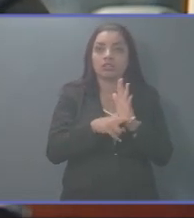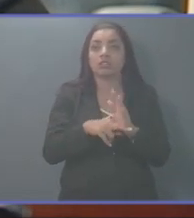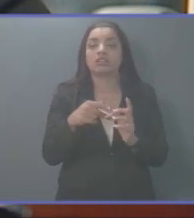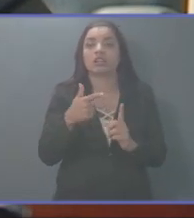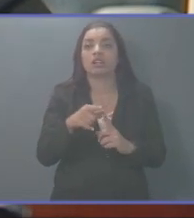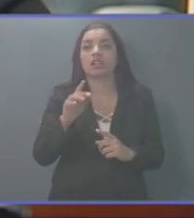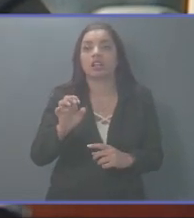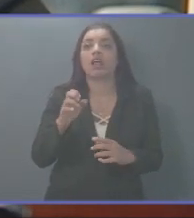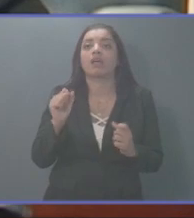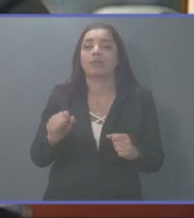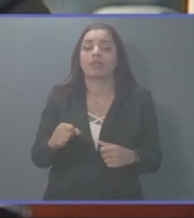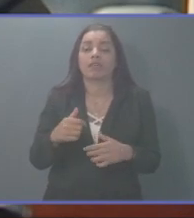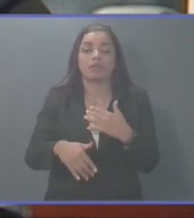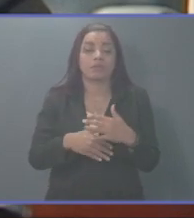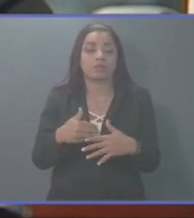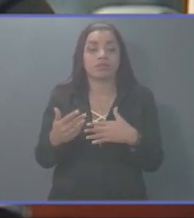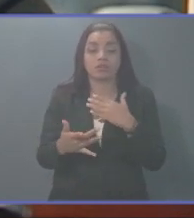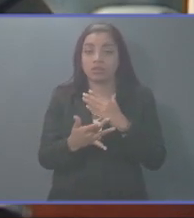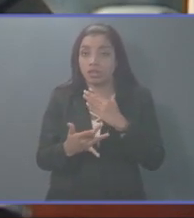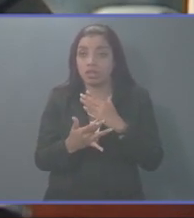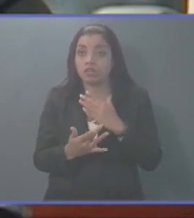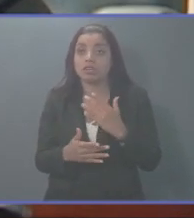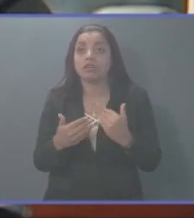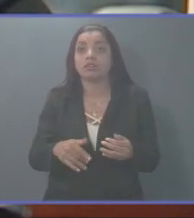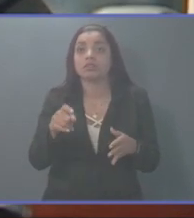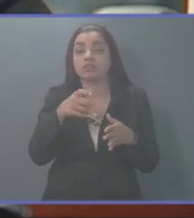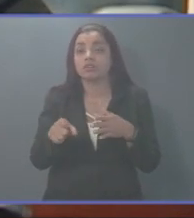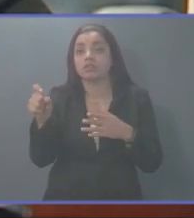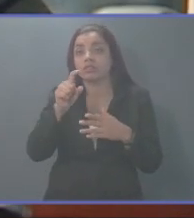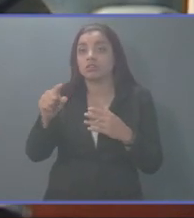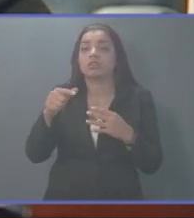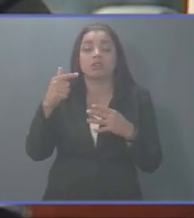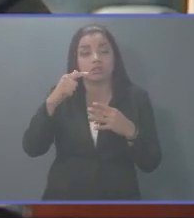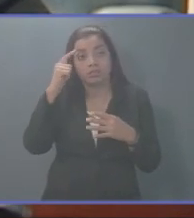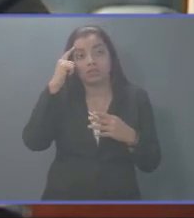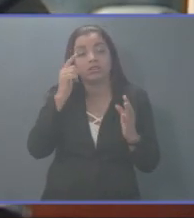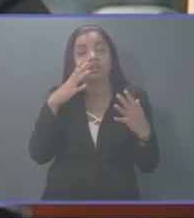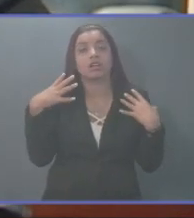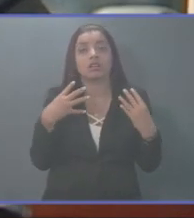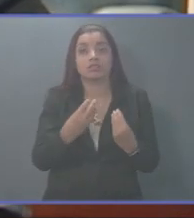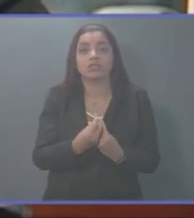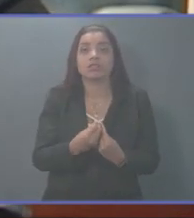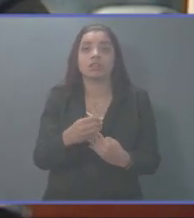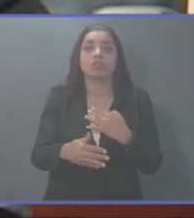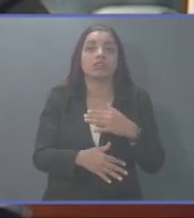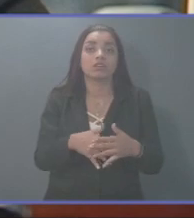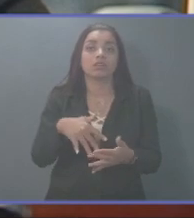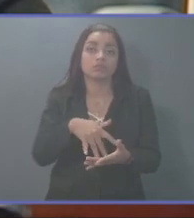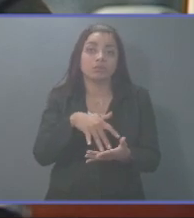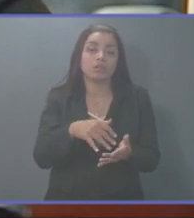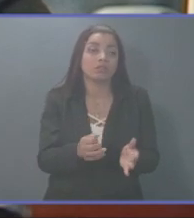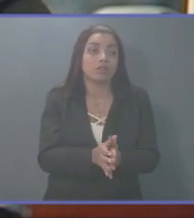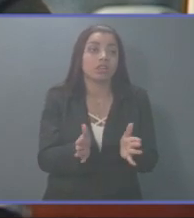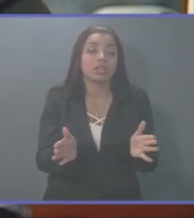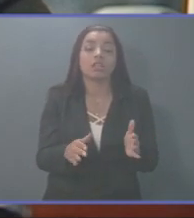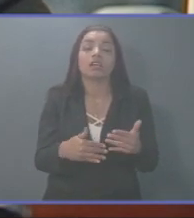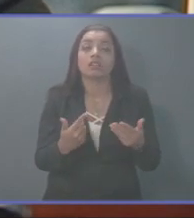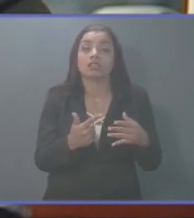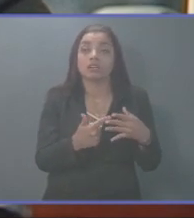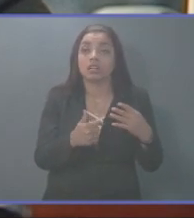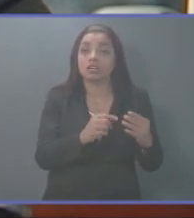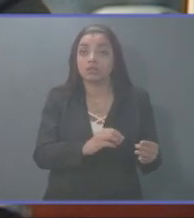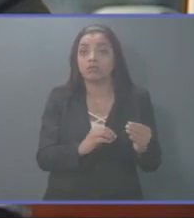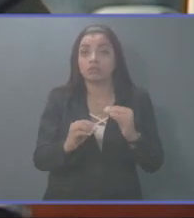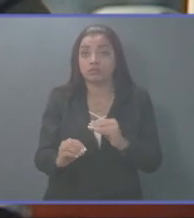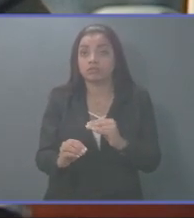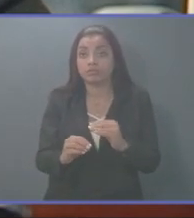E, brindar asistencia técnica a entes estatales, locales, de la sociedad civil y la población en general sobre la implementación de las